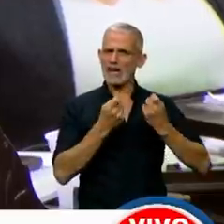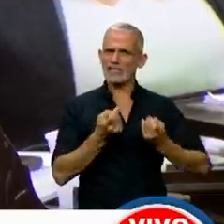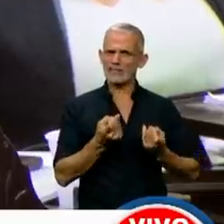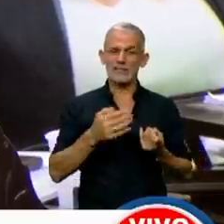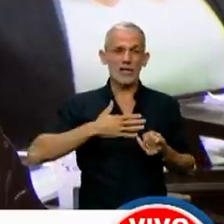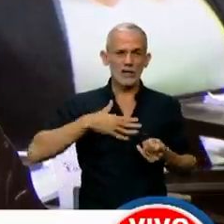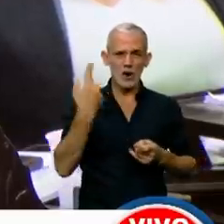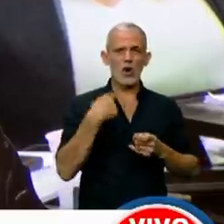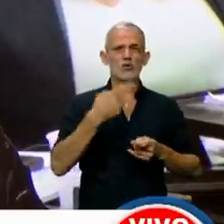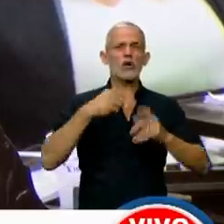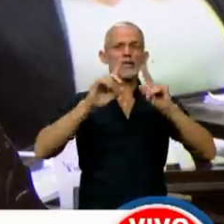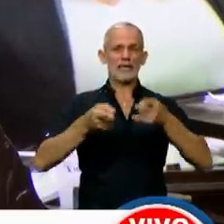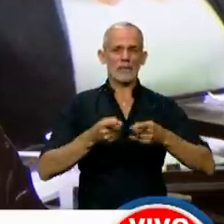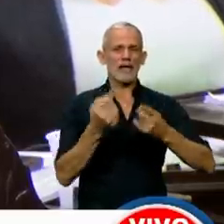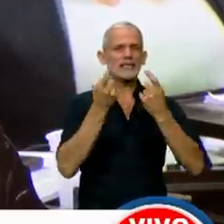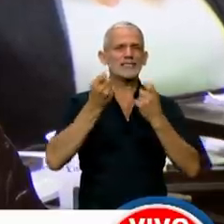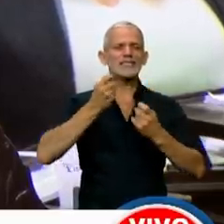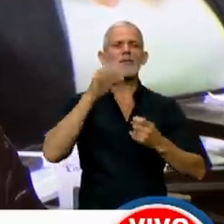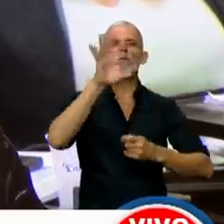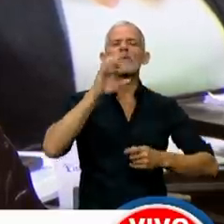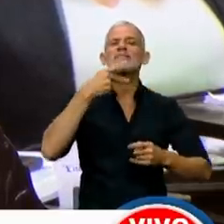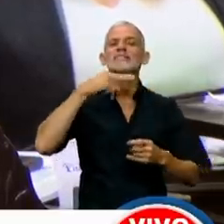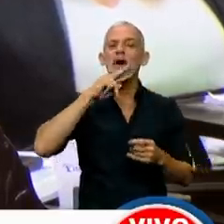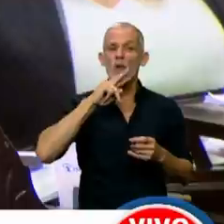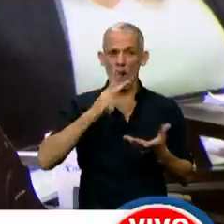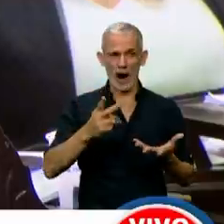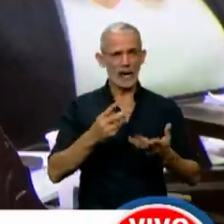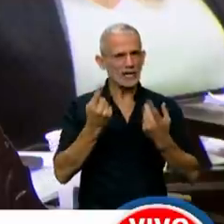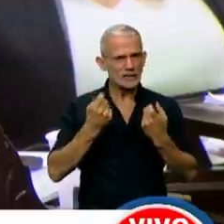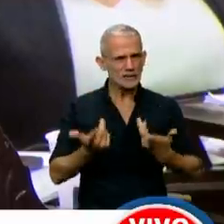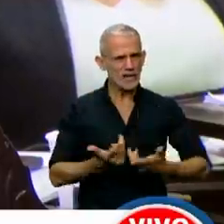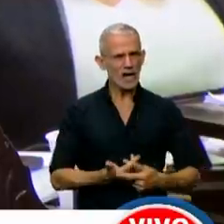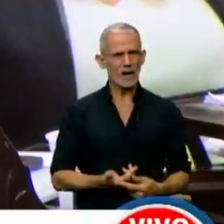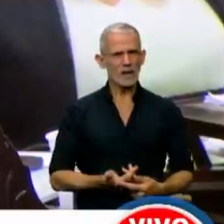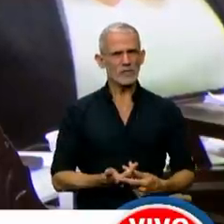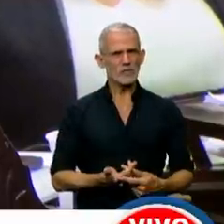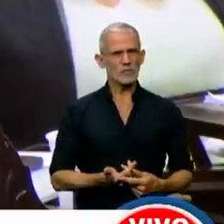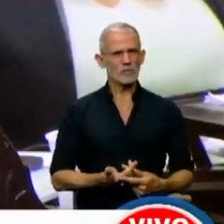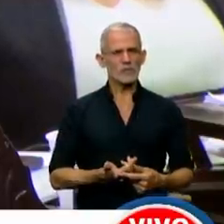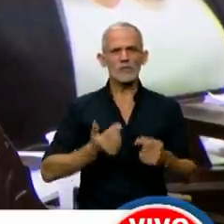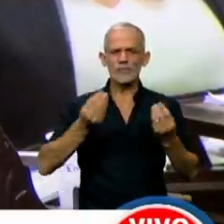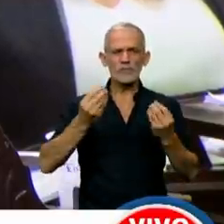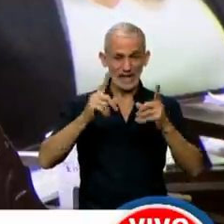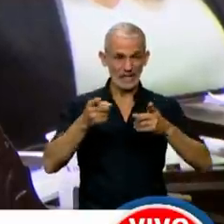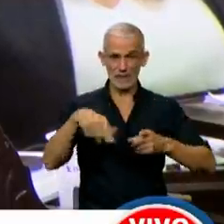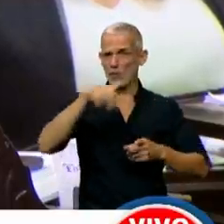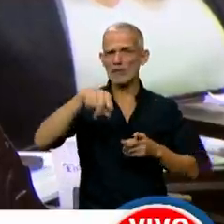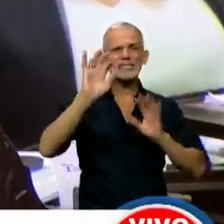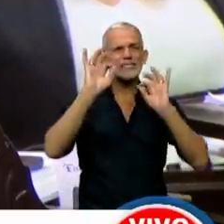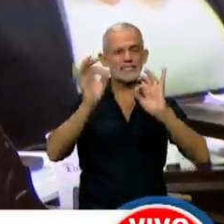en nuestro caso particular también de la provincia de san juan que tiene que ver también para que muchos lo